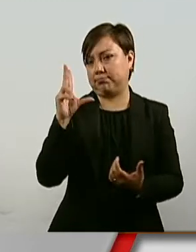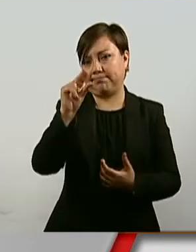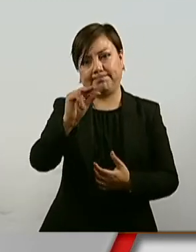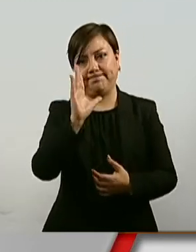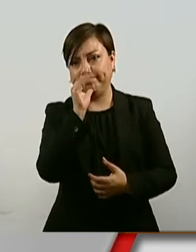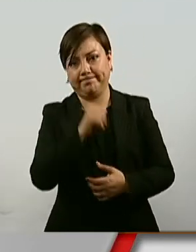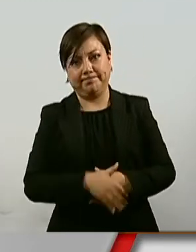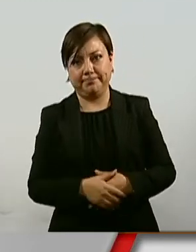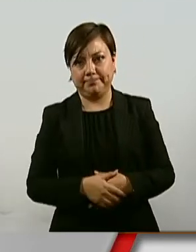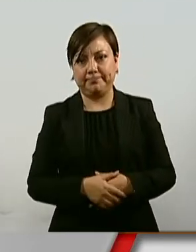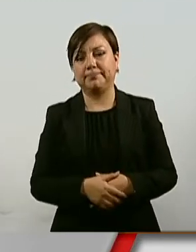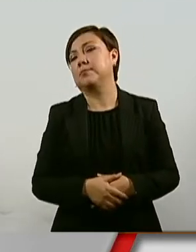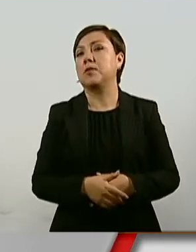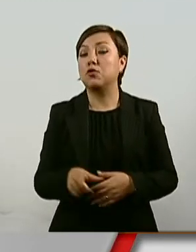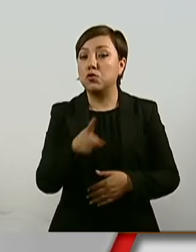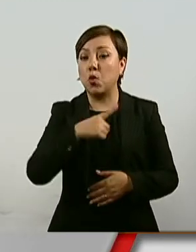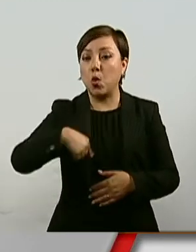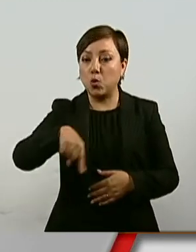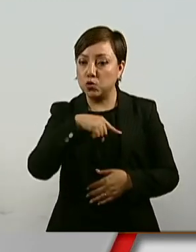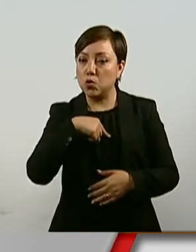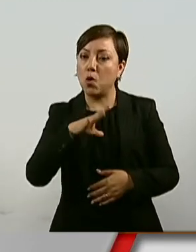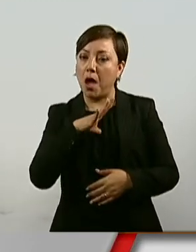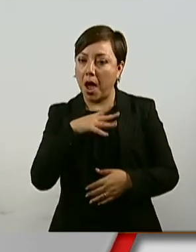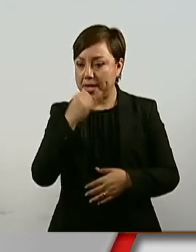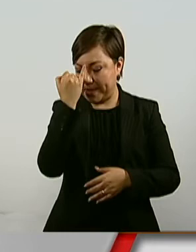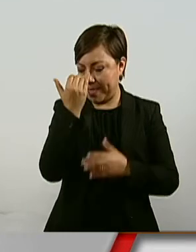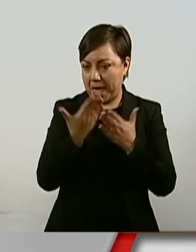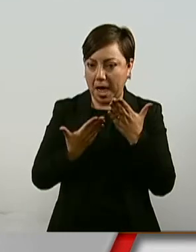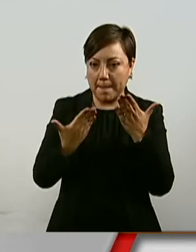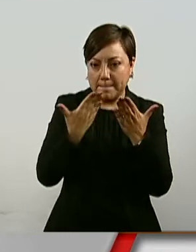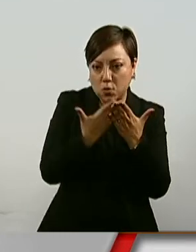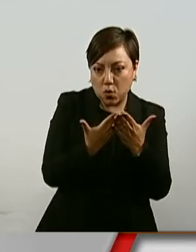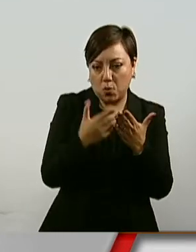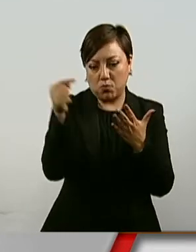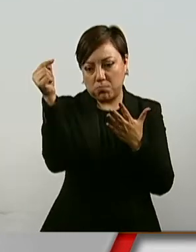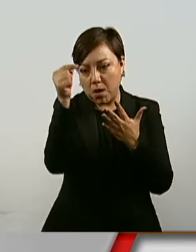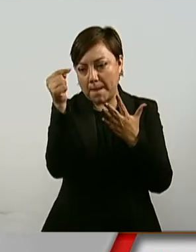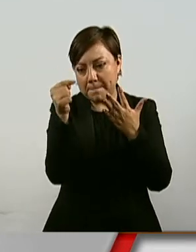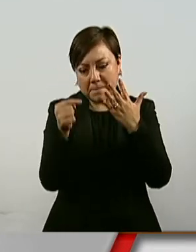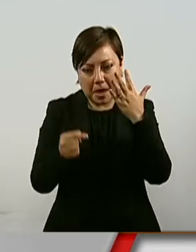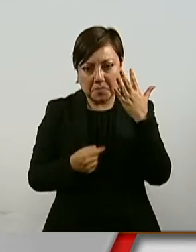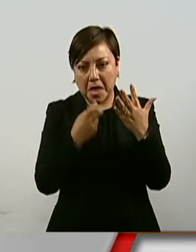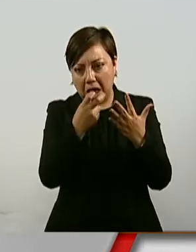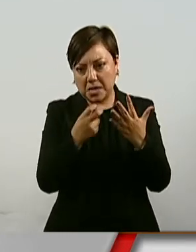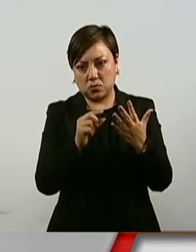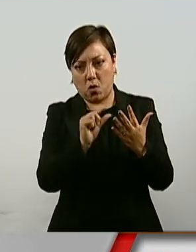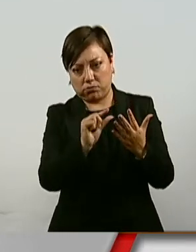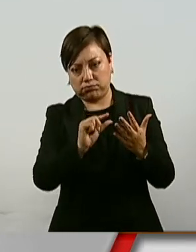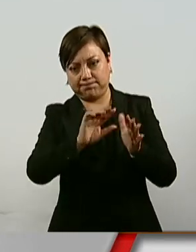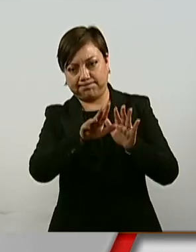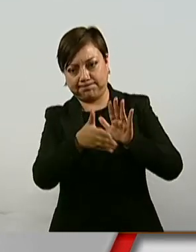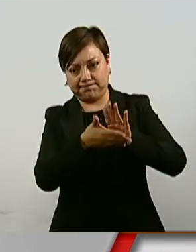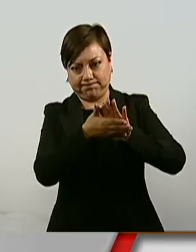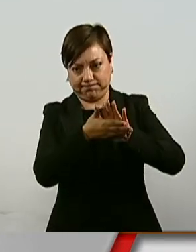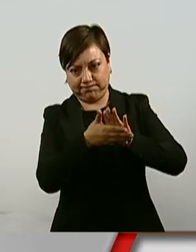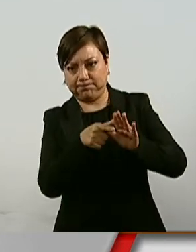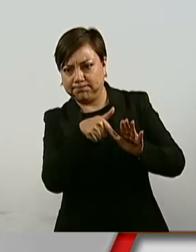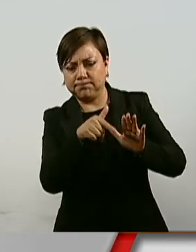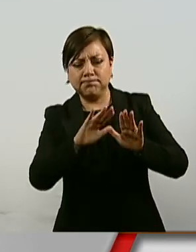parlamentario. Tenemos propuestas que sin duda estarán pendientes